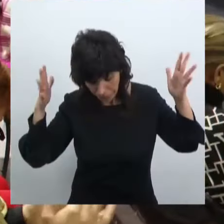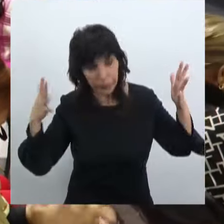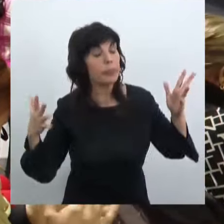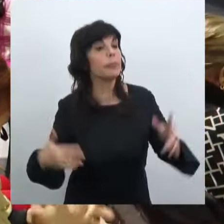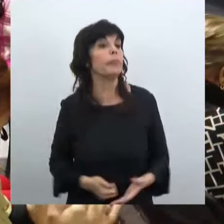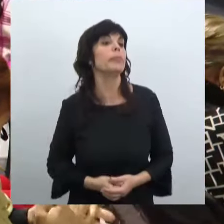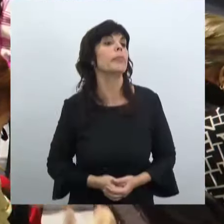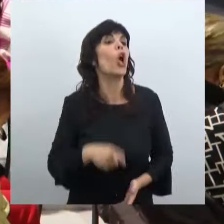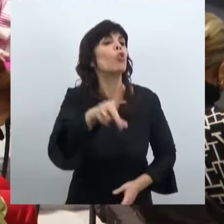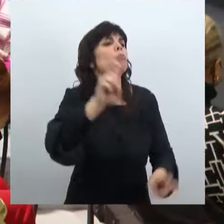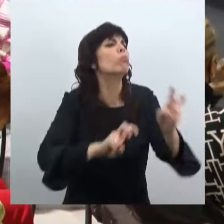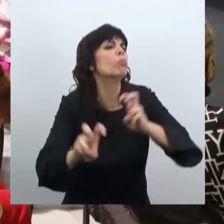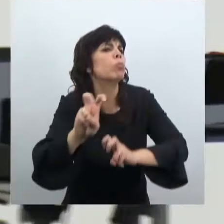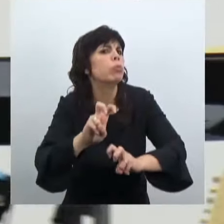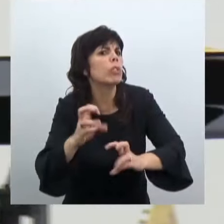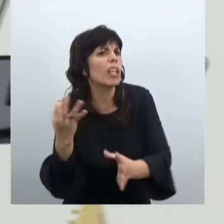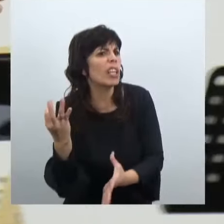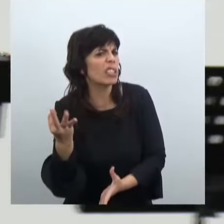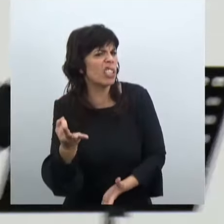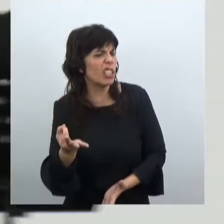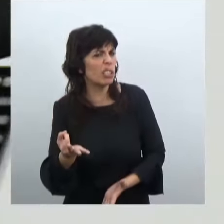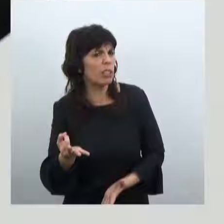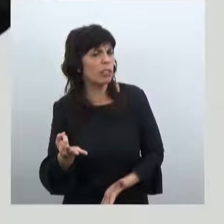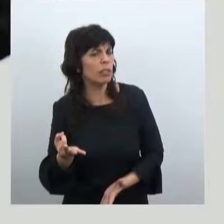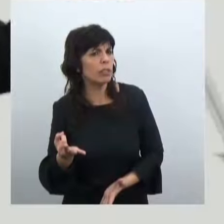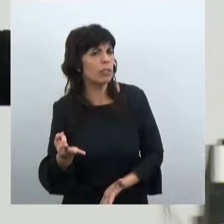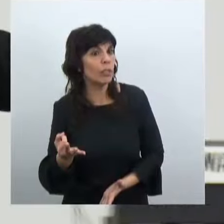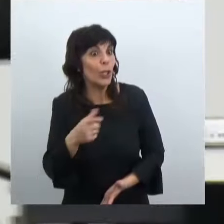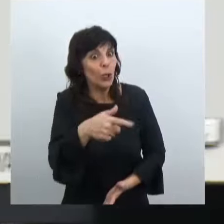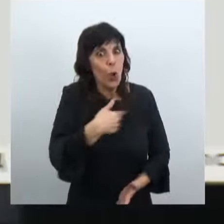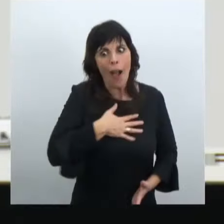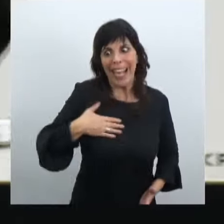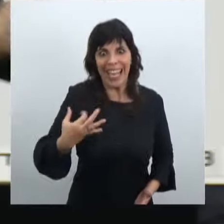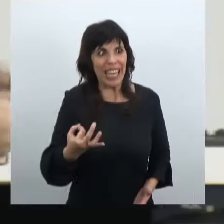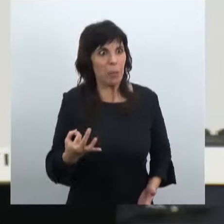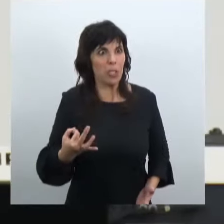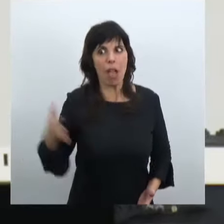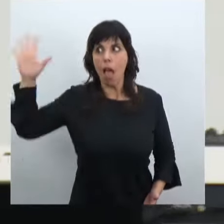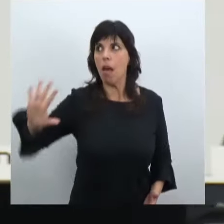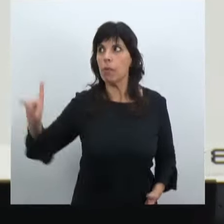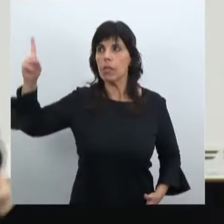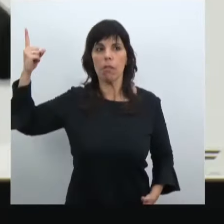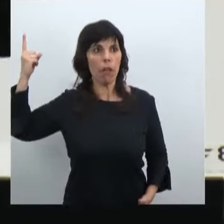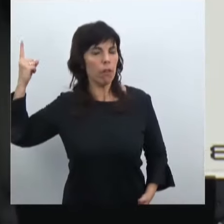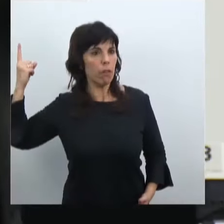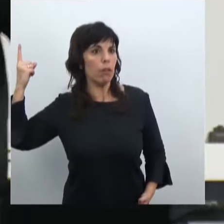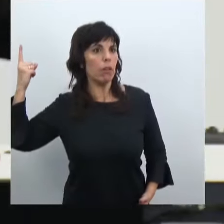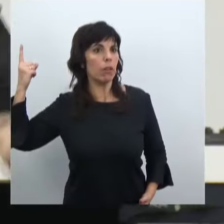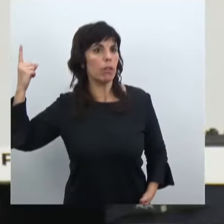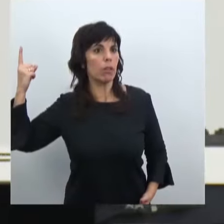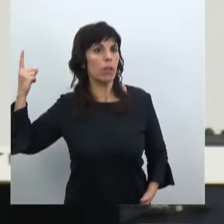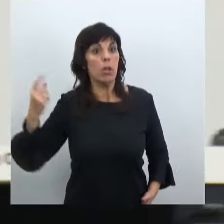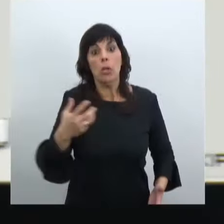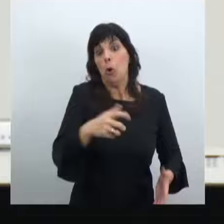¿Y qué es lo que tú buscas? ¿Qué es lo que tú buscas? Lo que tú y yo anhelamos es bajo su presencia. A lo mejor no